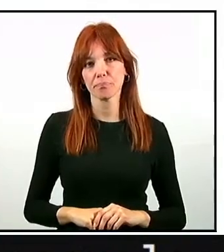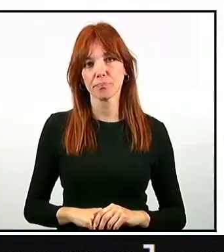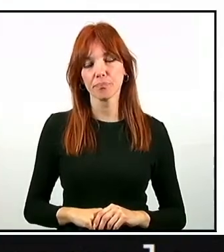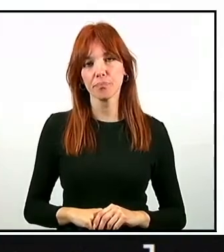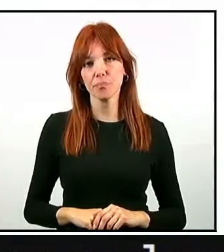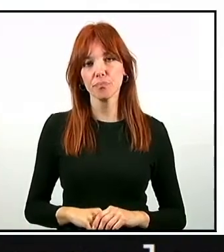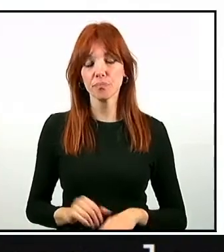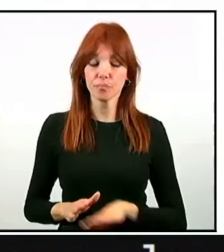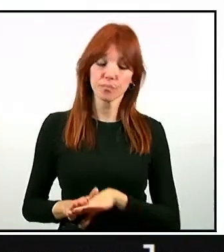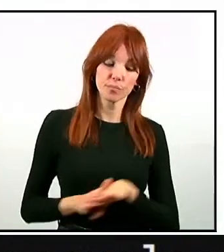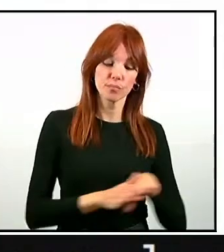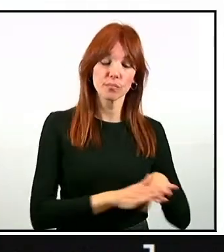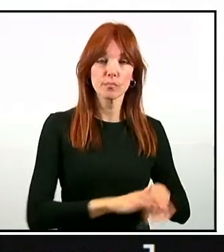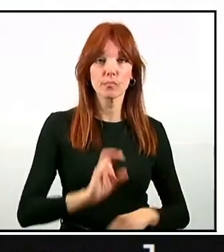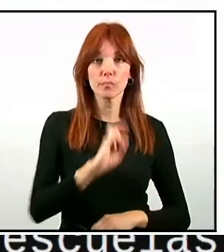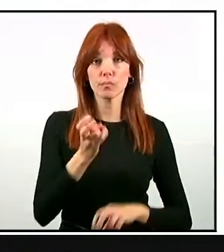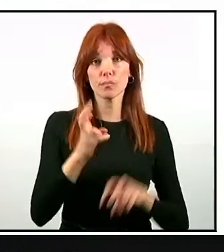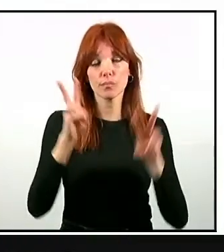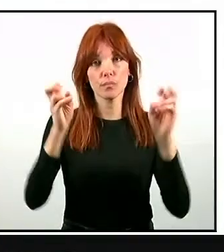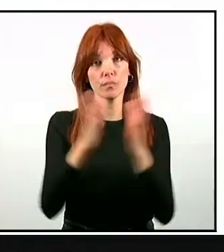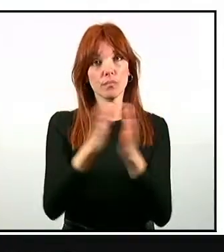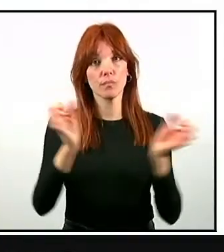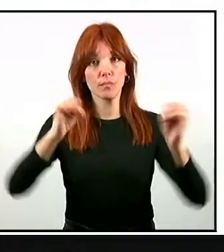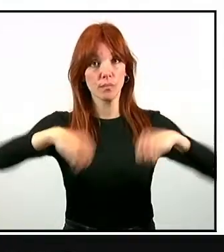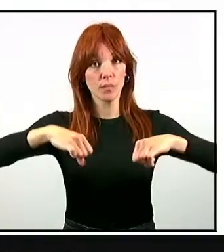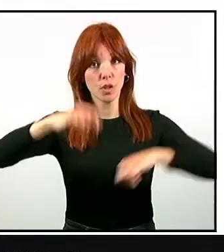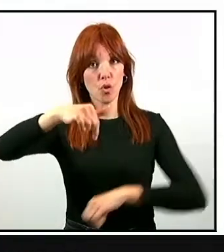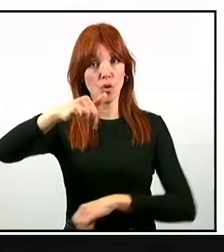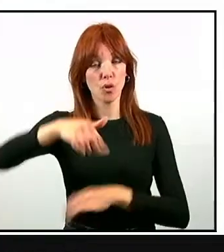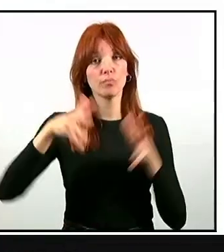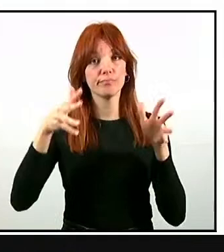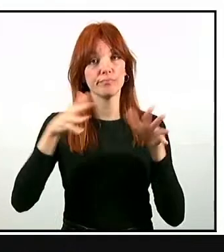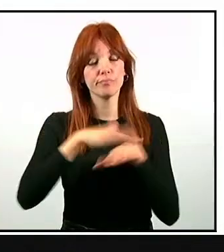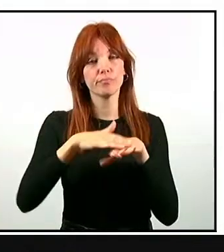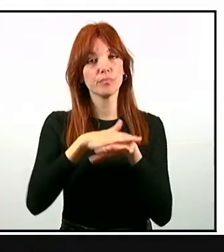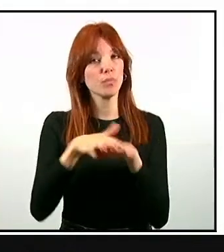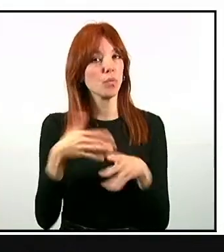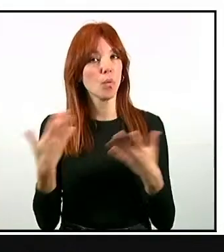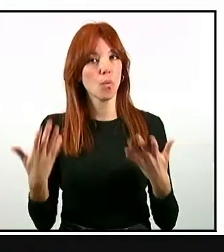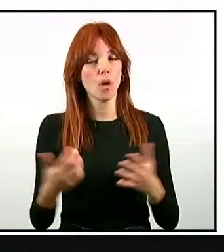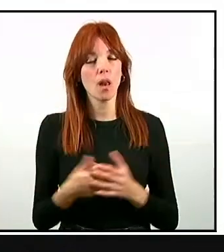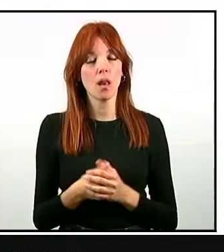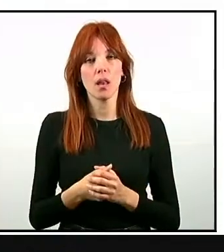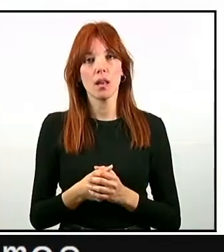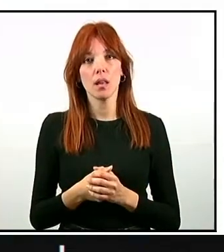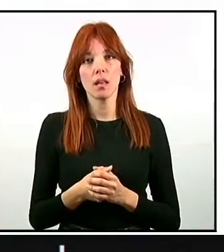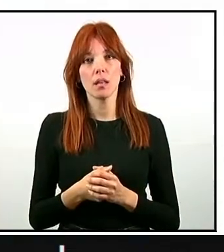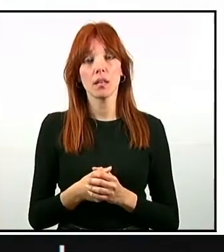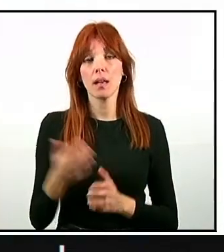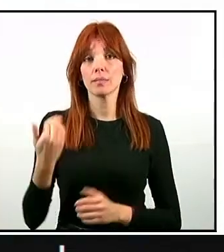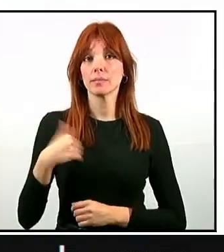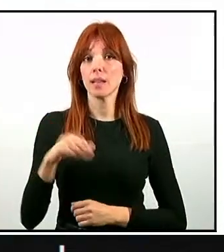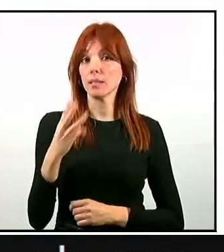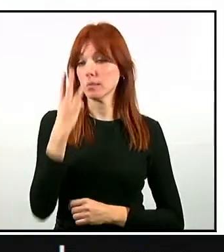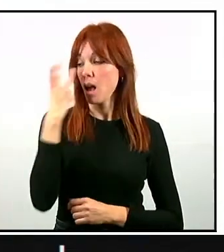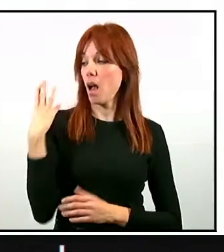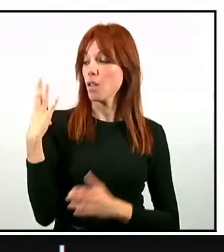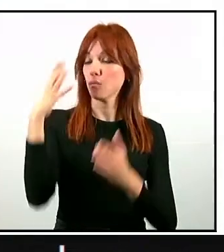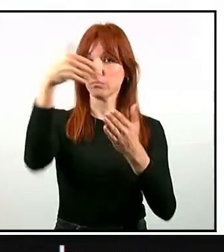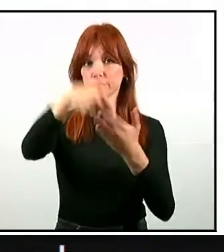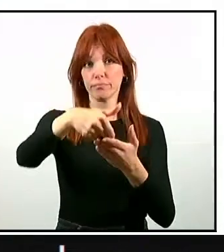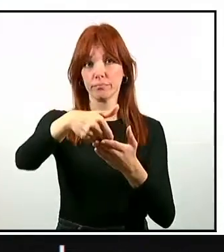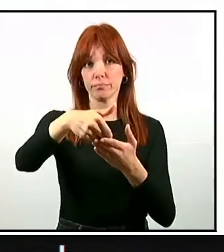Otro acuerdo que hoy hemos plasmado en el Consejo de Gobierno es que por tercer año consecutivo